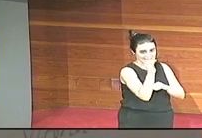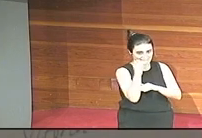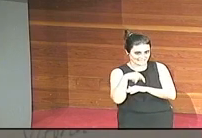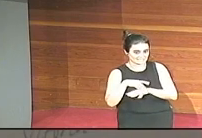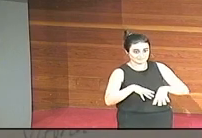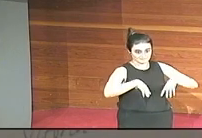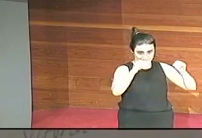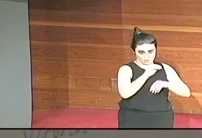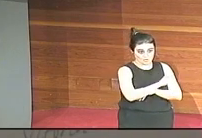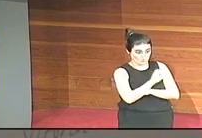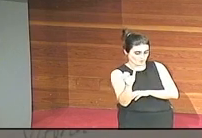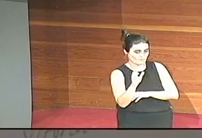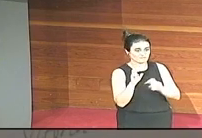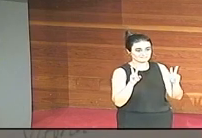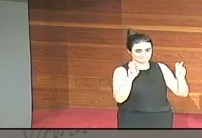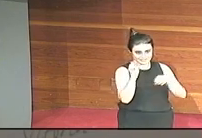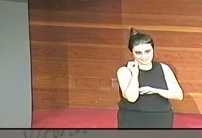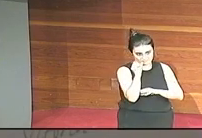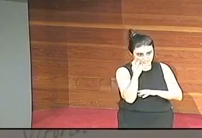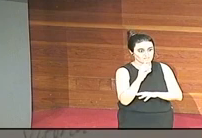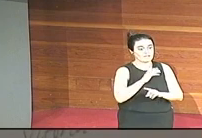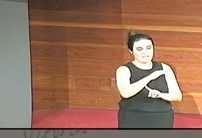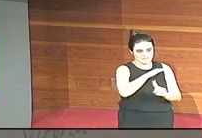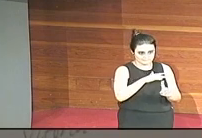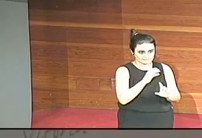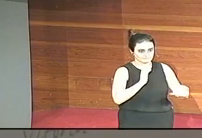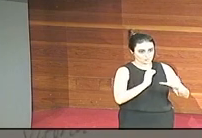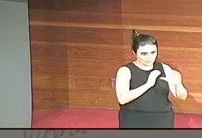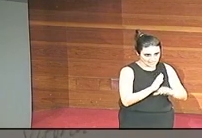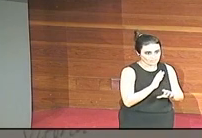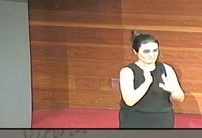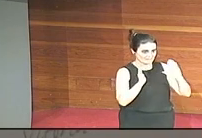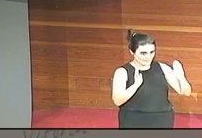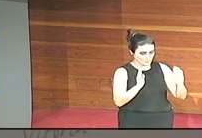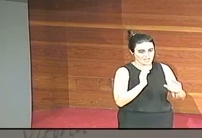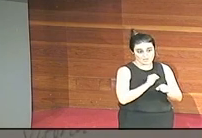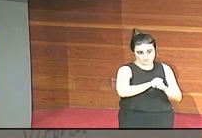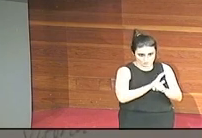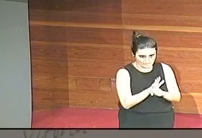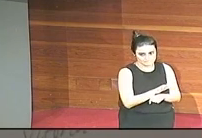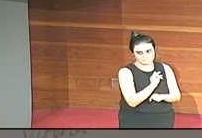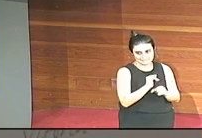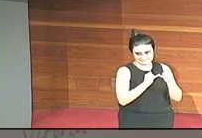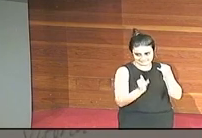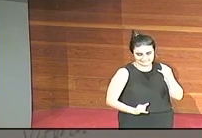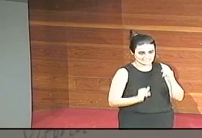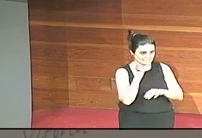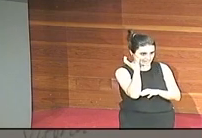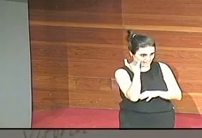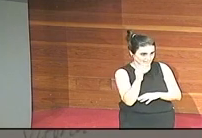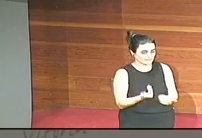conferencia de la comunicación ambiental en tiempos de coronavirus y crisis climática que será a cargo de la periodista maría garcía de la